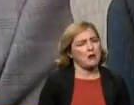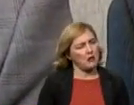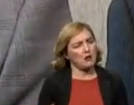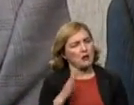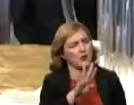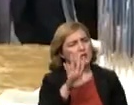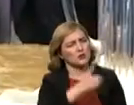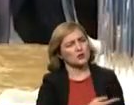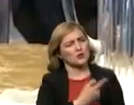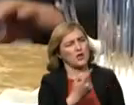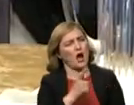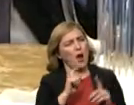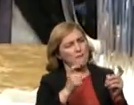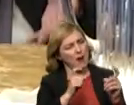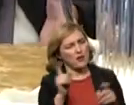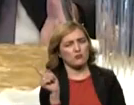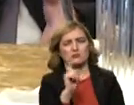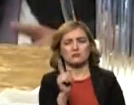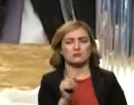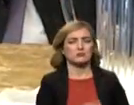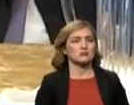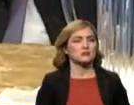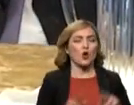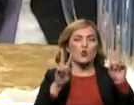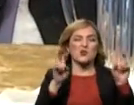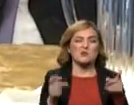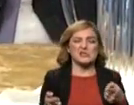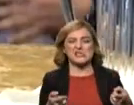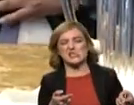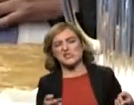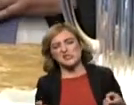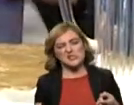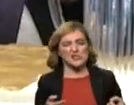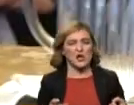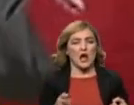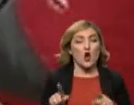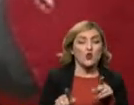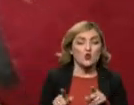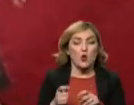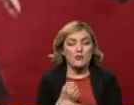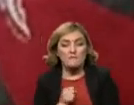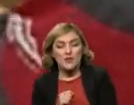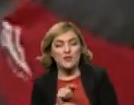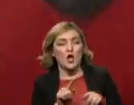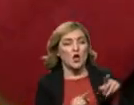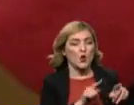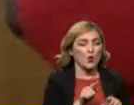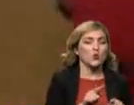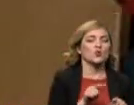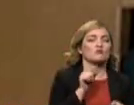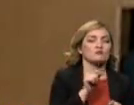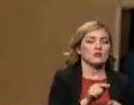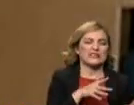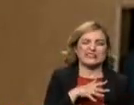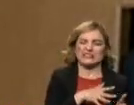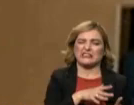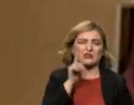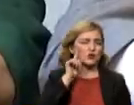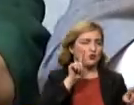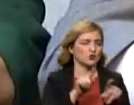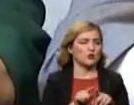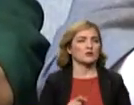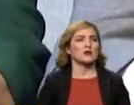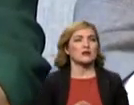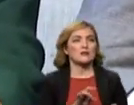45 días. Y un tema considerado polémico y que algunos sectores defienden y otros atacan es la eliminación de las circunscripciones